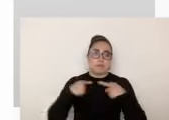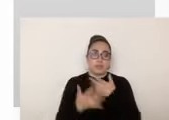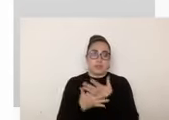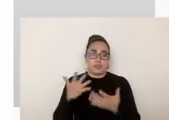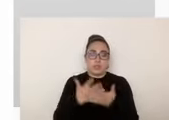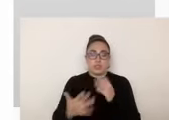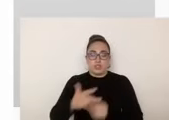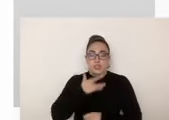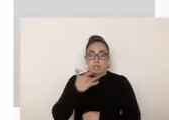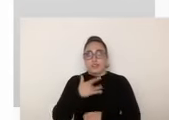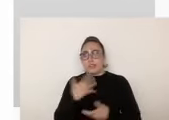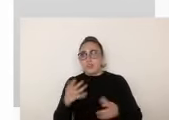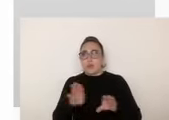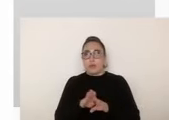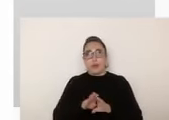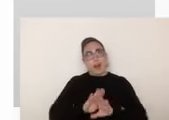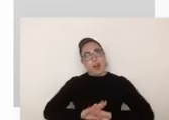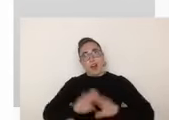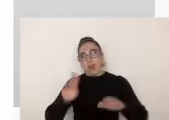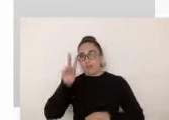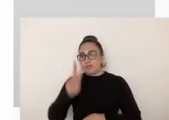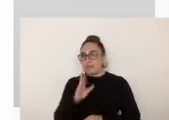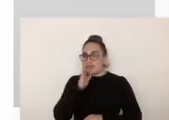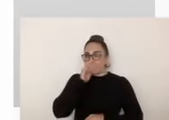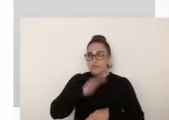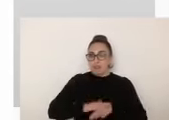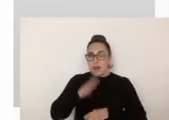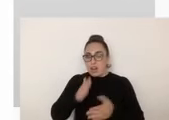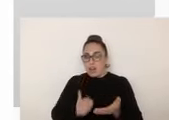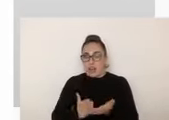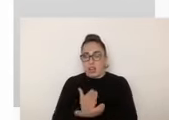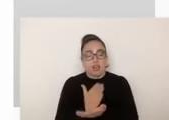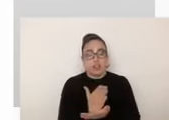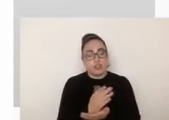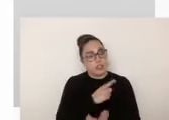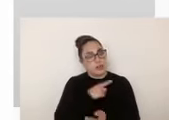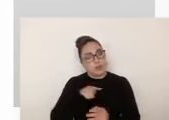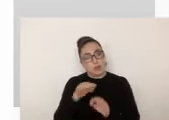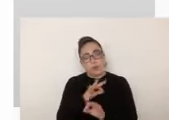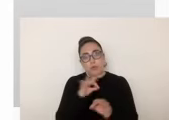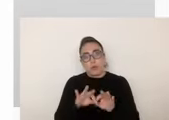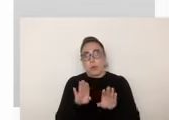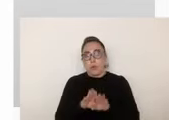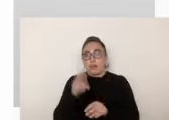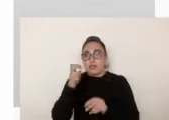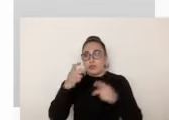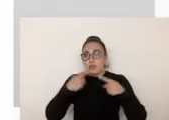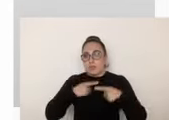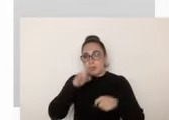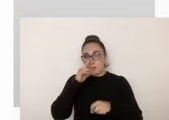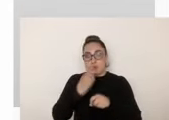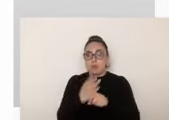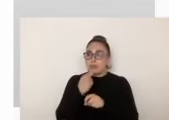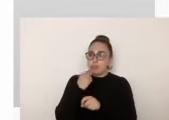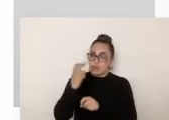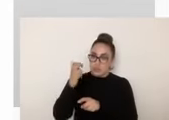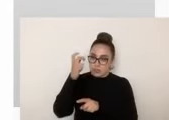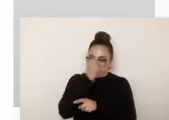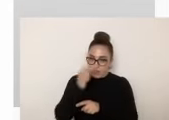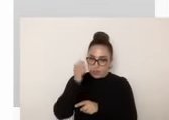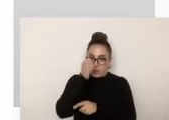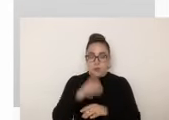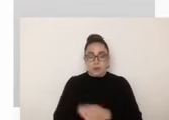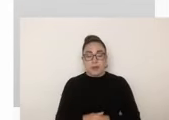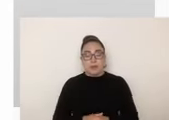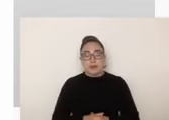respetadas estas estrecheces definicionales por parte de los partidarios y partidarias de estas teorías. La otra parte